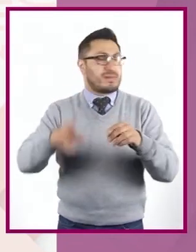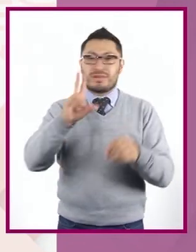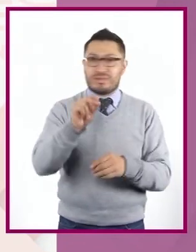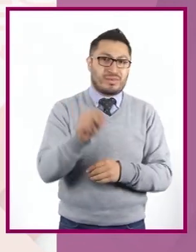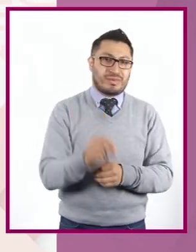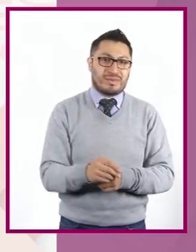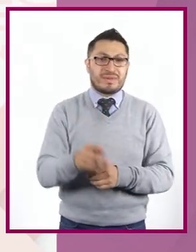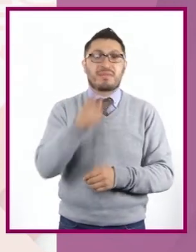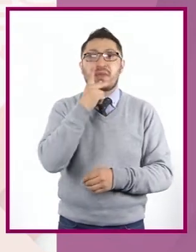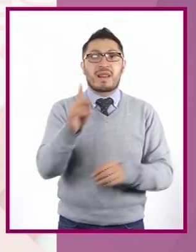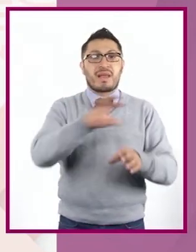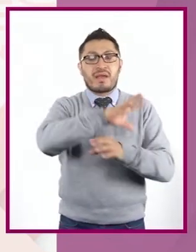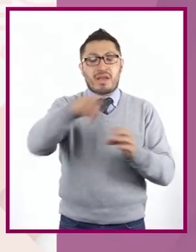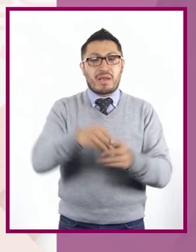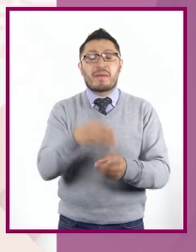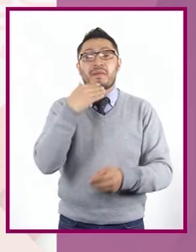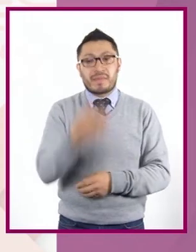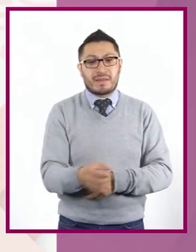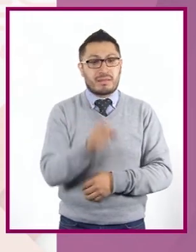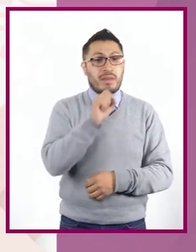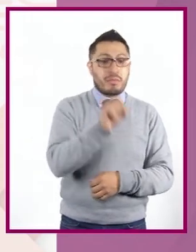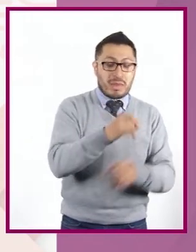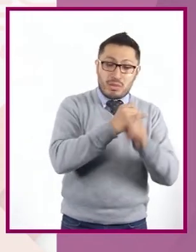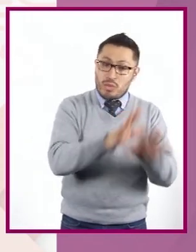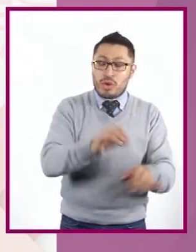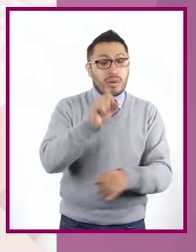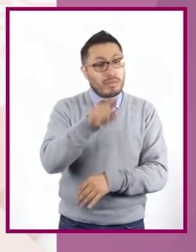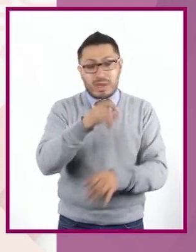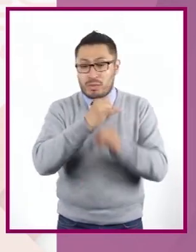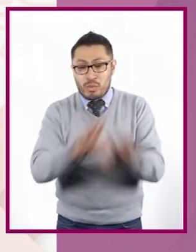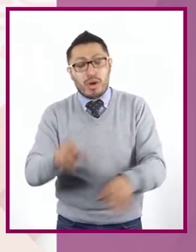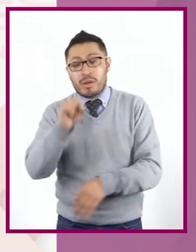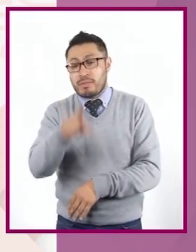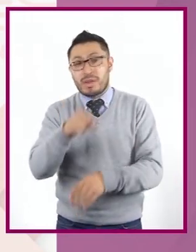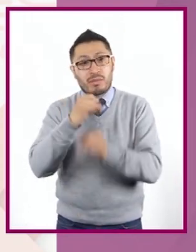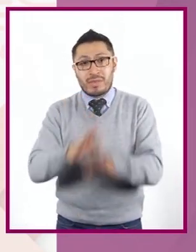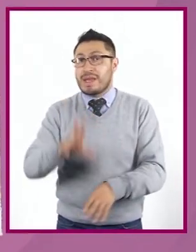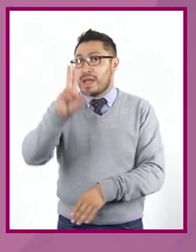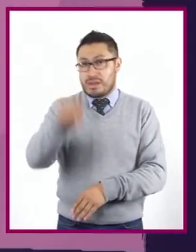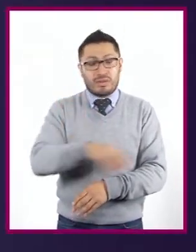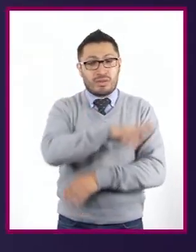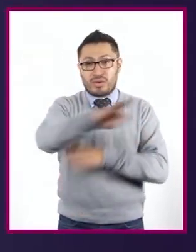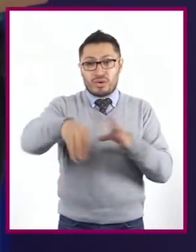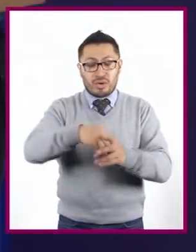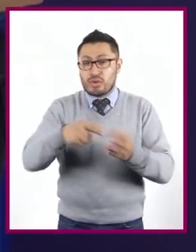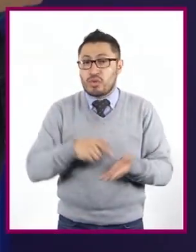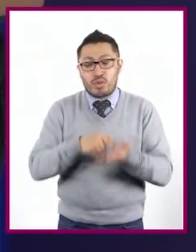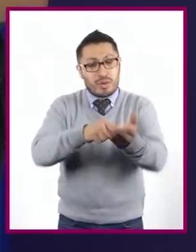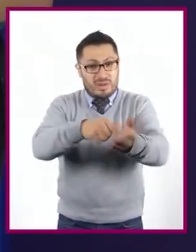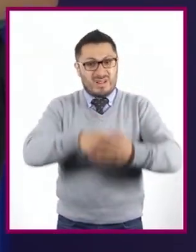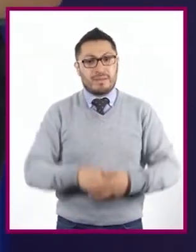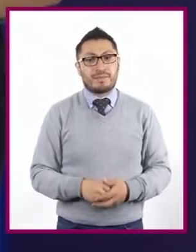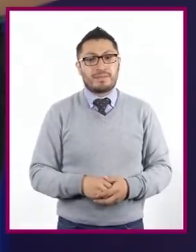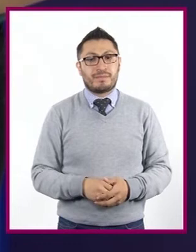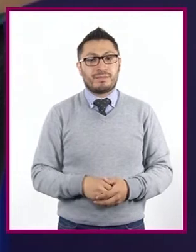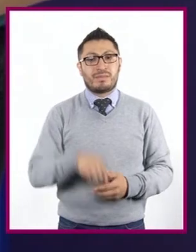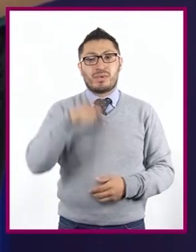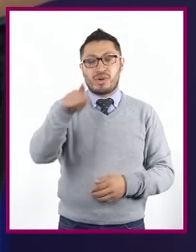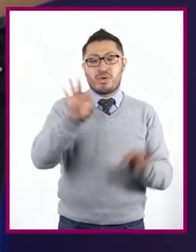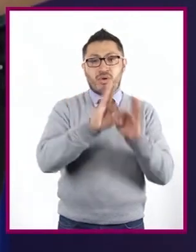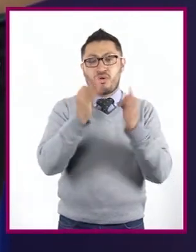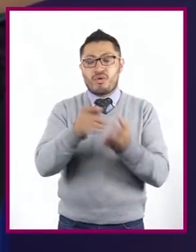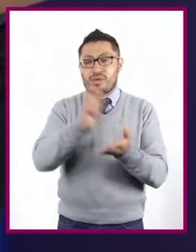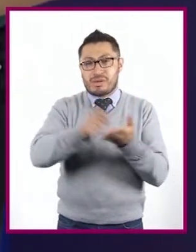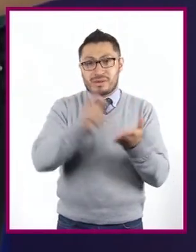completas. No es redundante, se entrega la información de una sola vez. Tus expresiones orales o